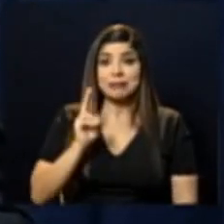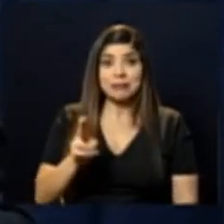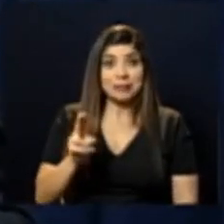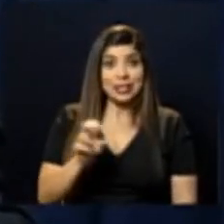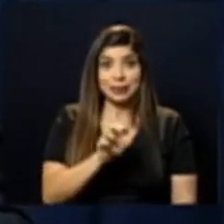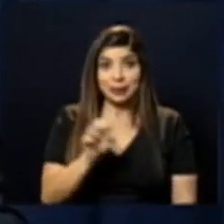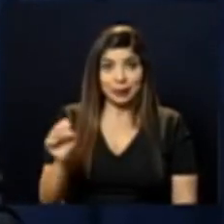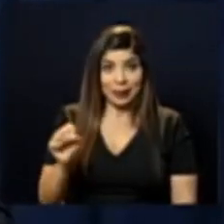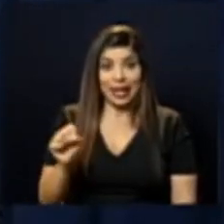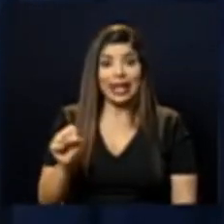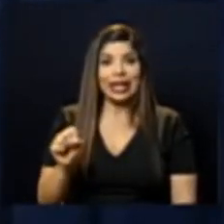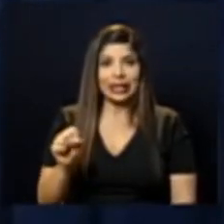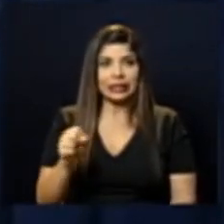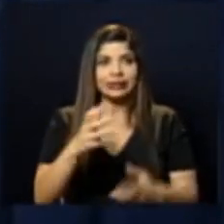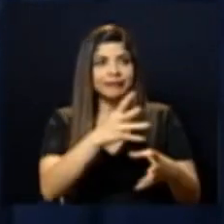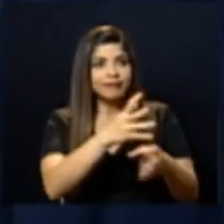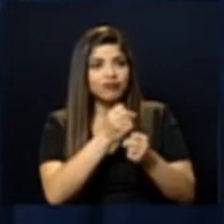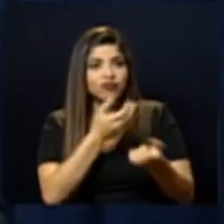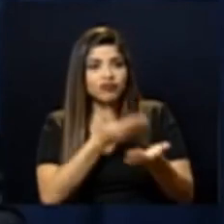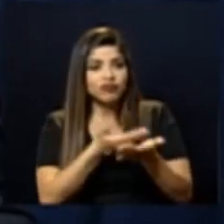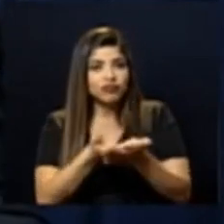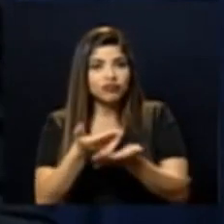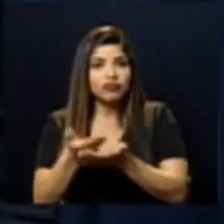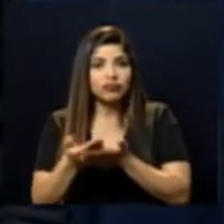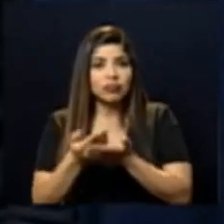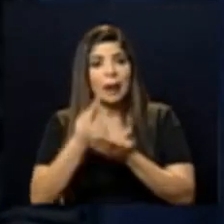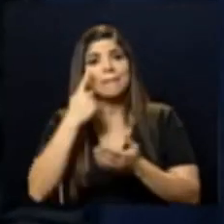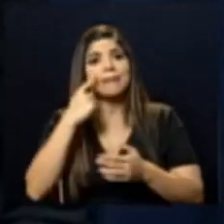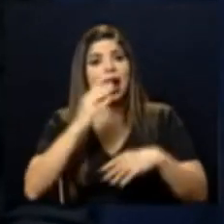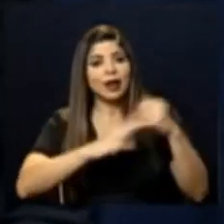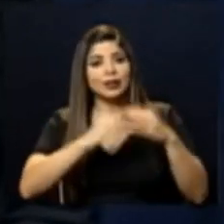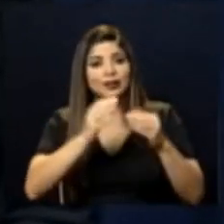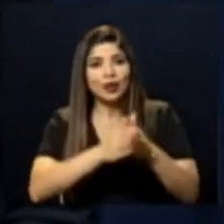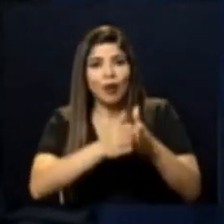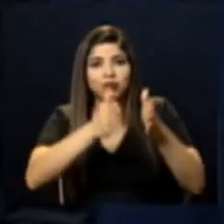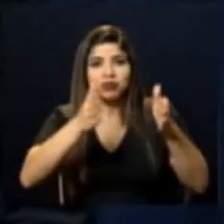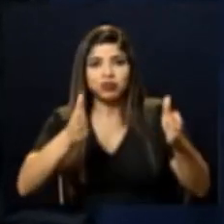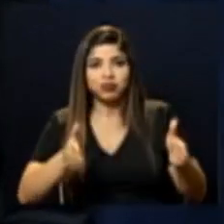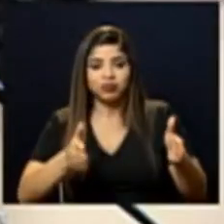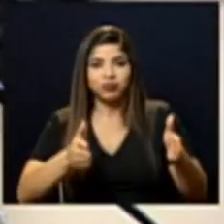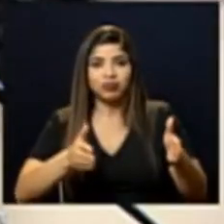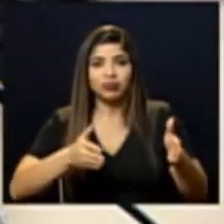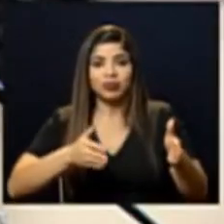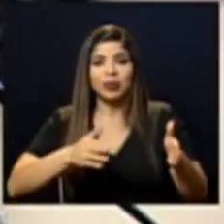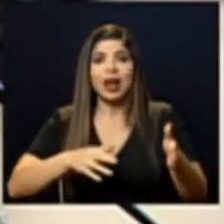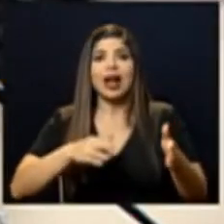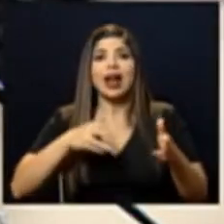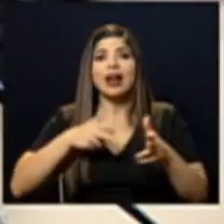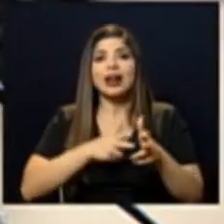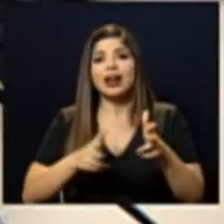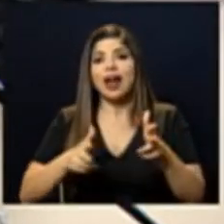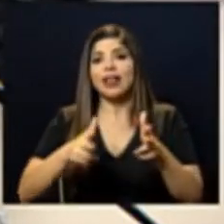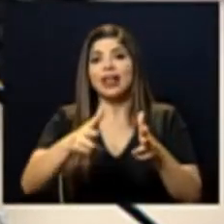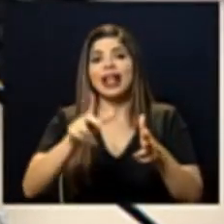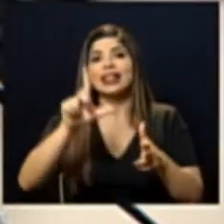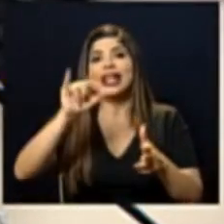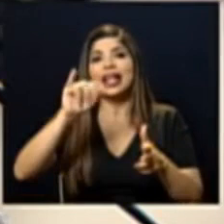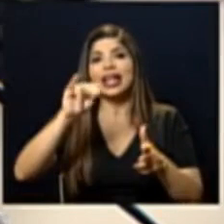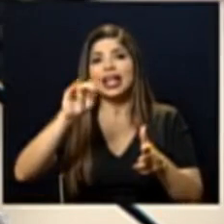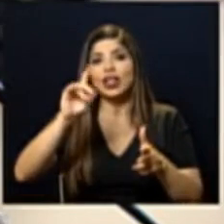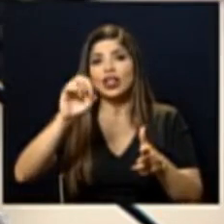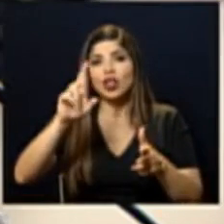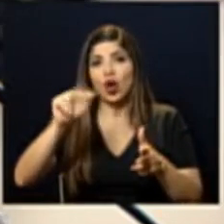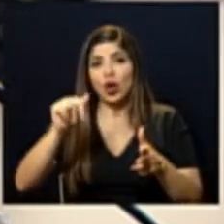mes se recibieron ofertas para la ampliación de la radial Lindora,